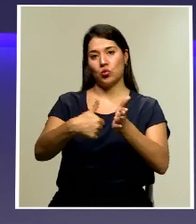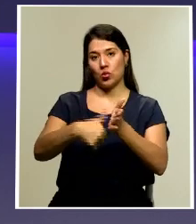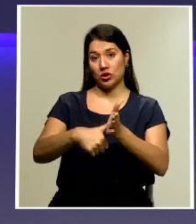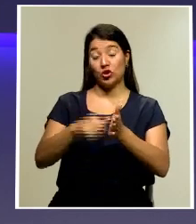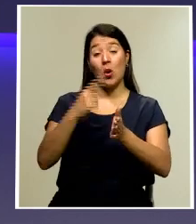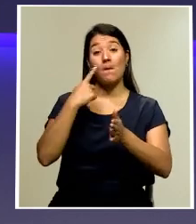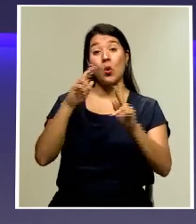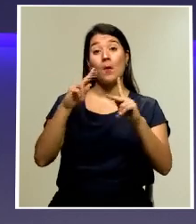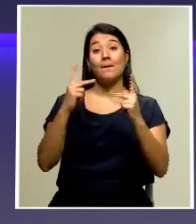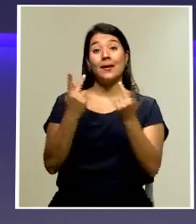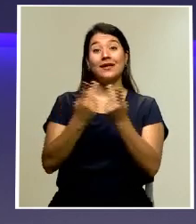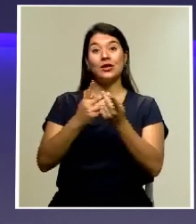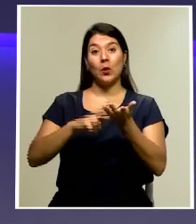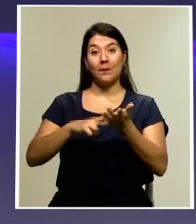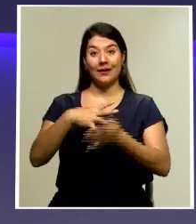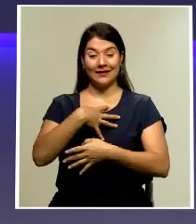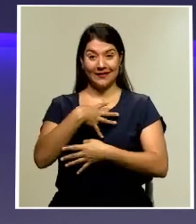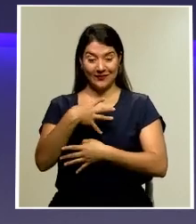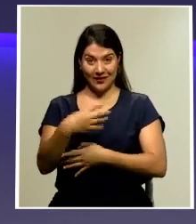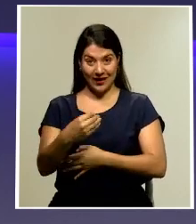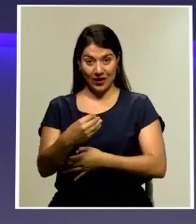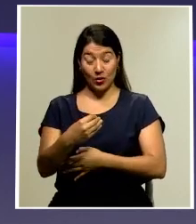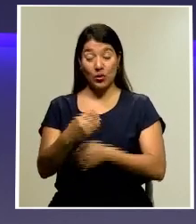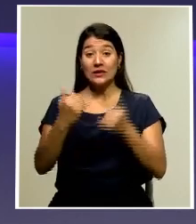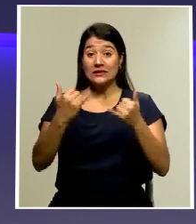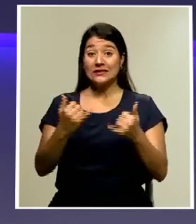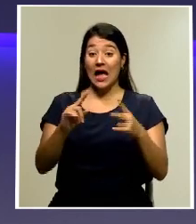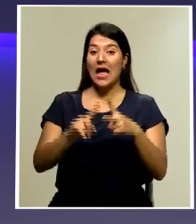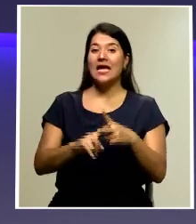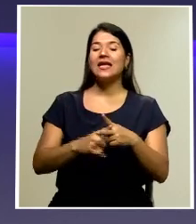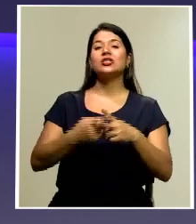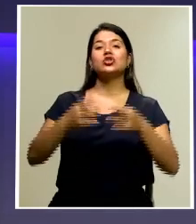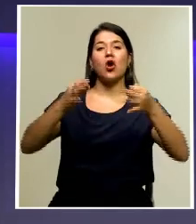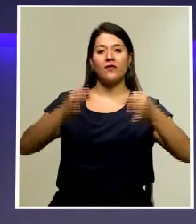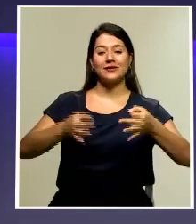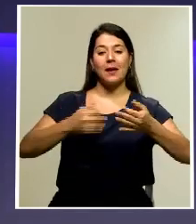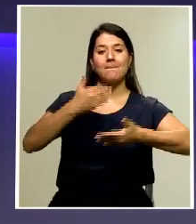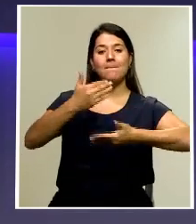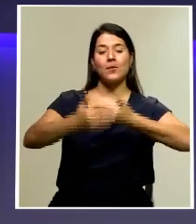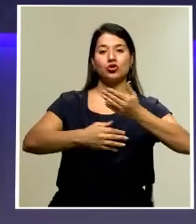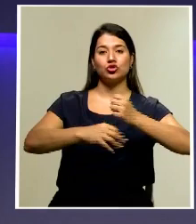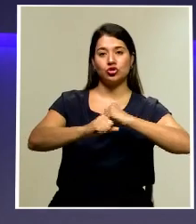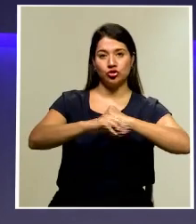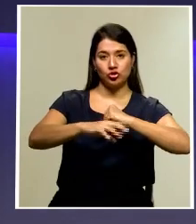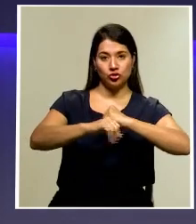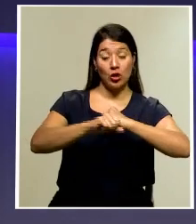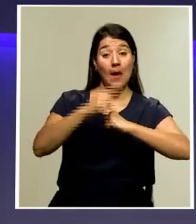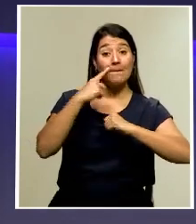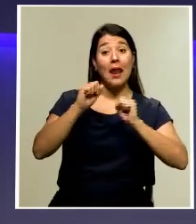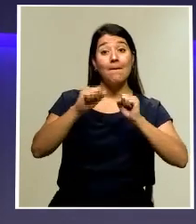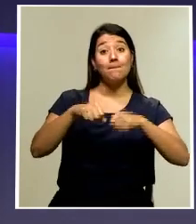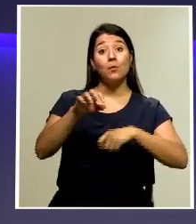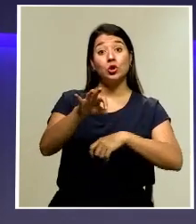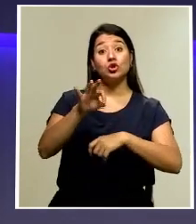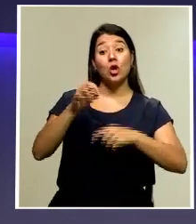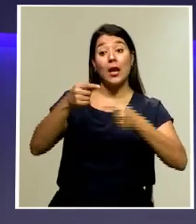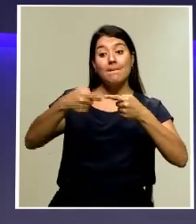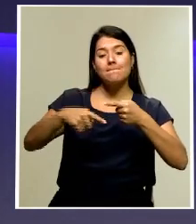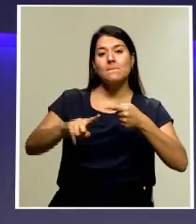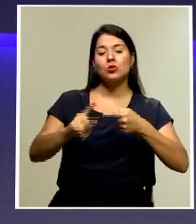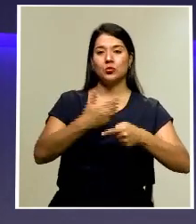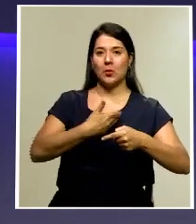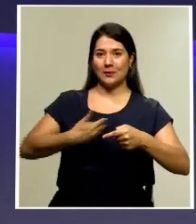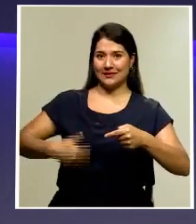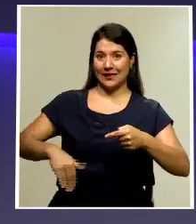Liberación Nacional inauguró oficialmente la campaña electoral para escoger al próximo presidente de Costa